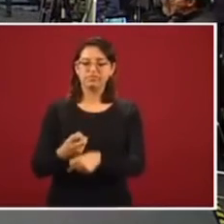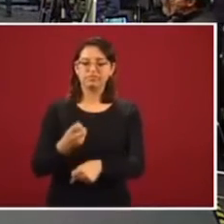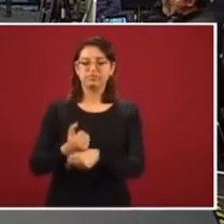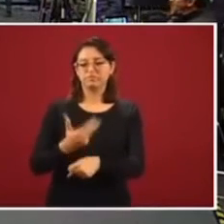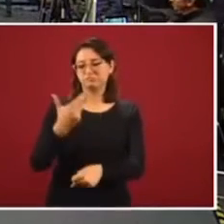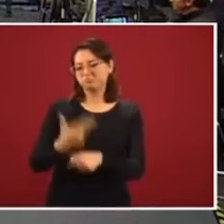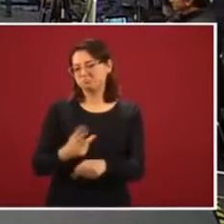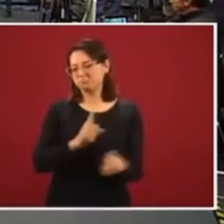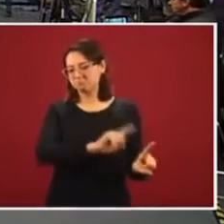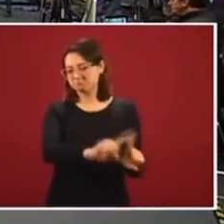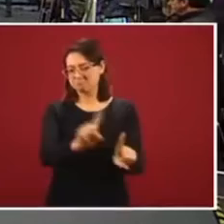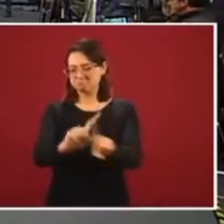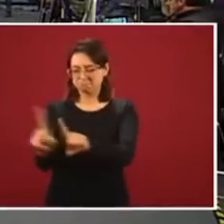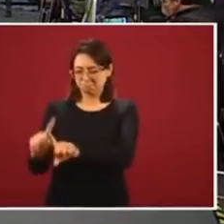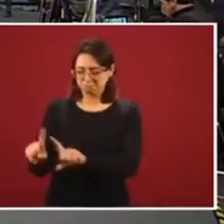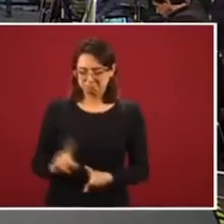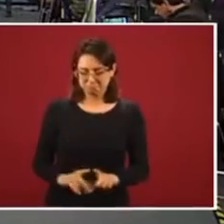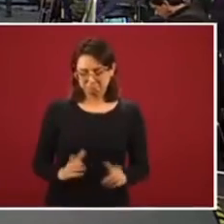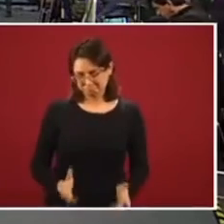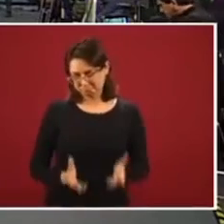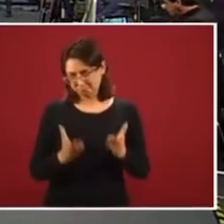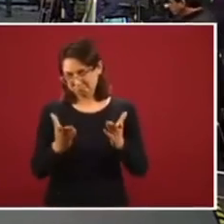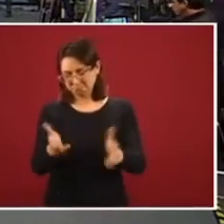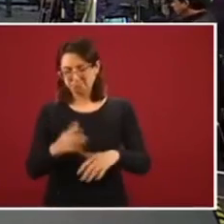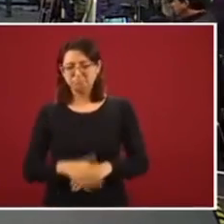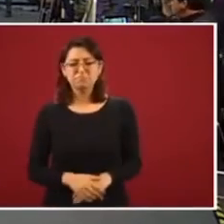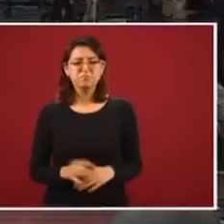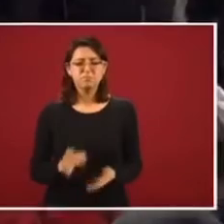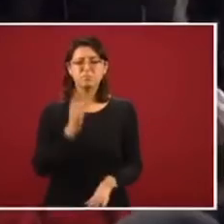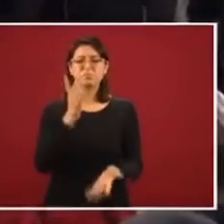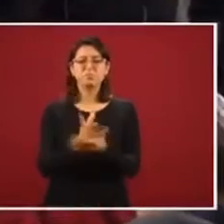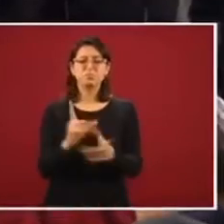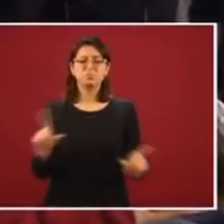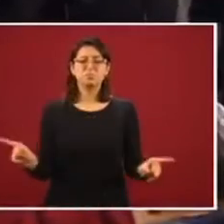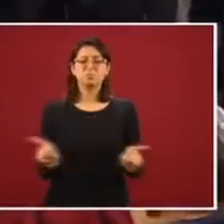funcionarios. Brevemente, señor presidente, una mención. Busca en mesa intercambio.